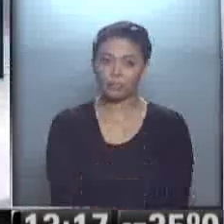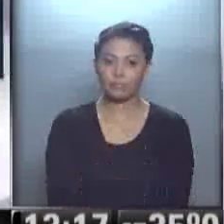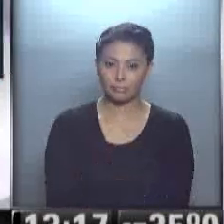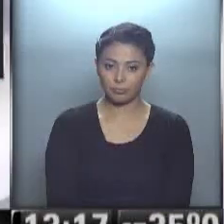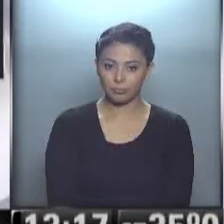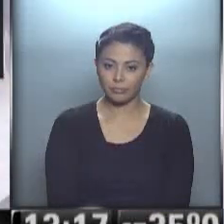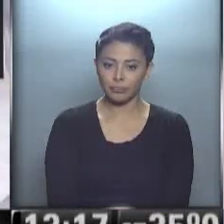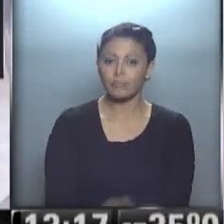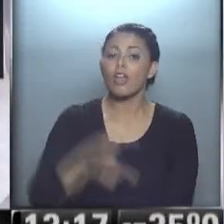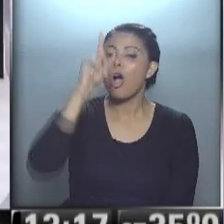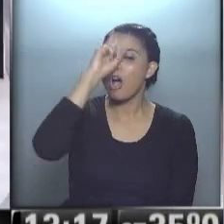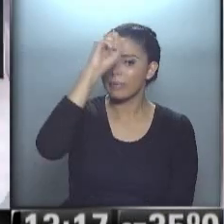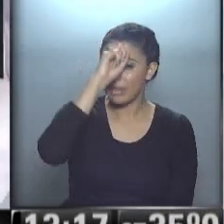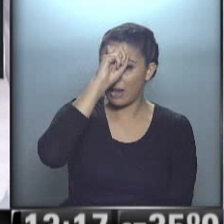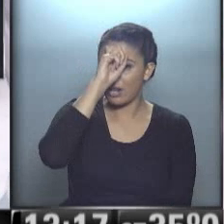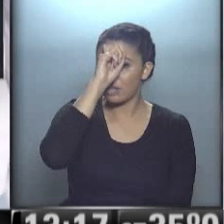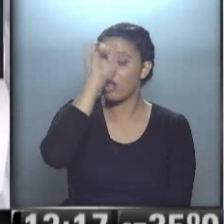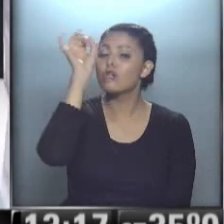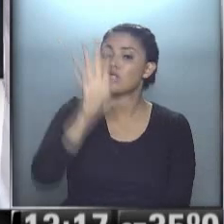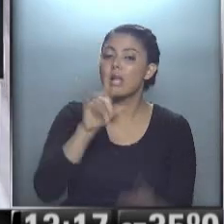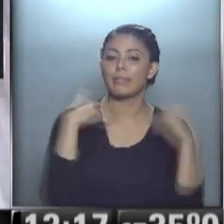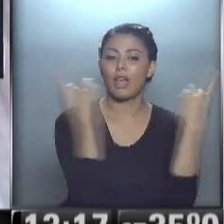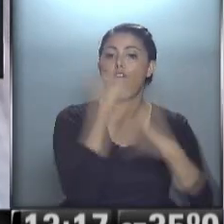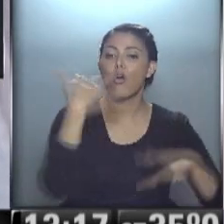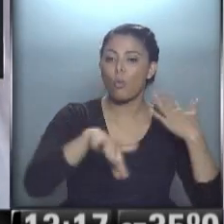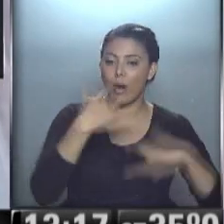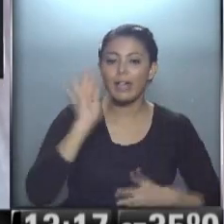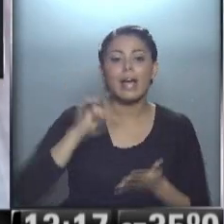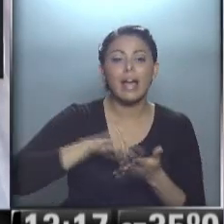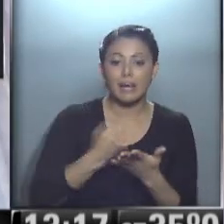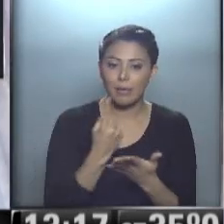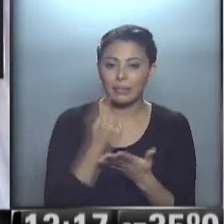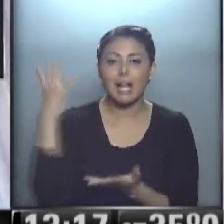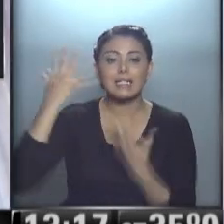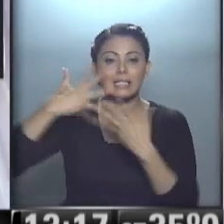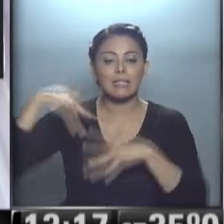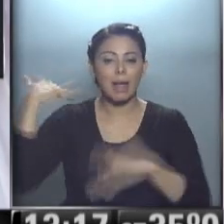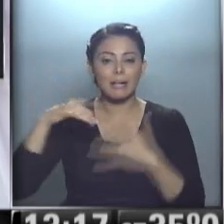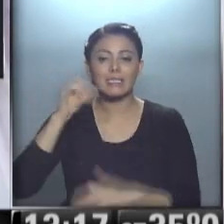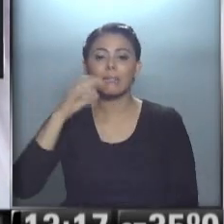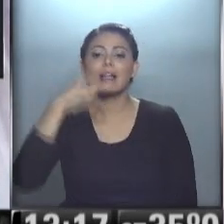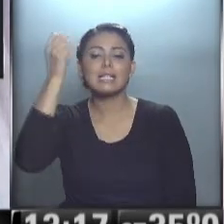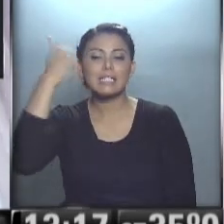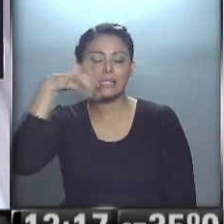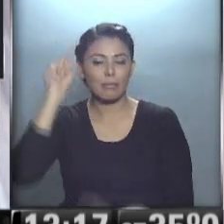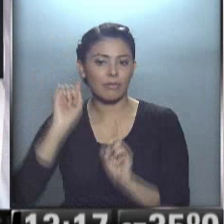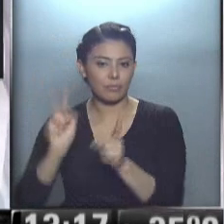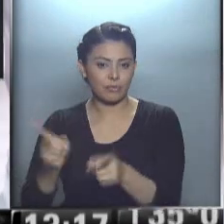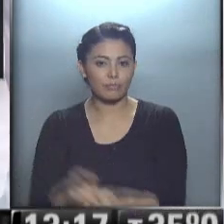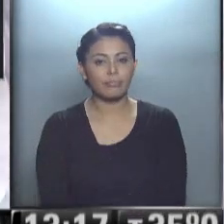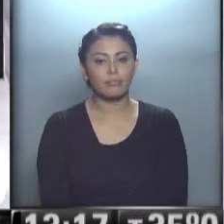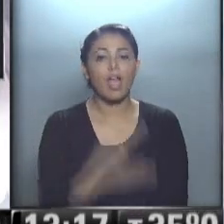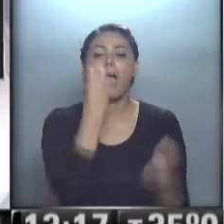defunción los hospitales funcionarán solo las guardias en la ciudad de Buenos Aires el sistema de emergencias same continuará funcionando la